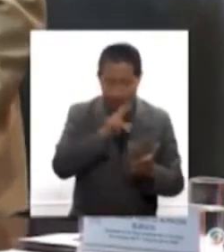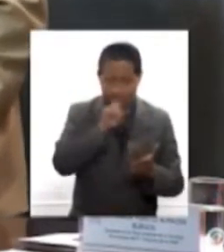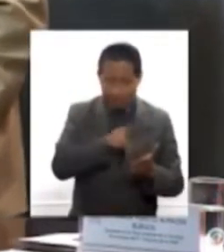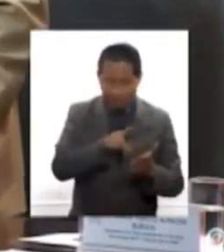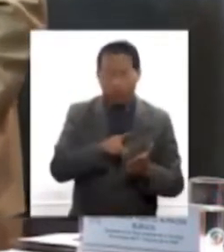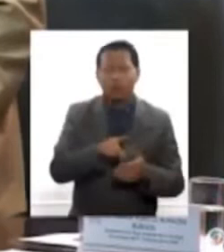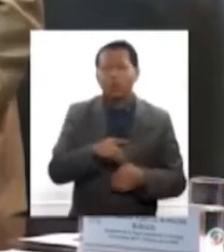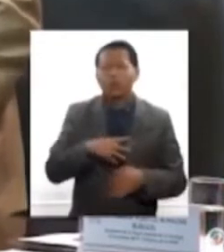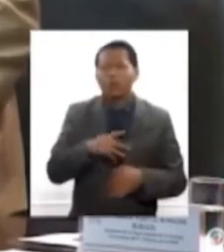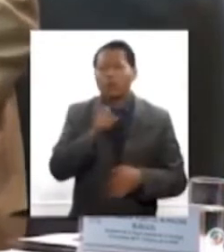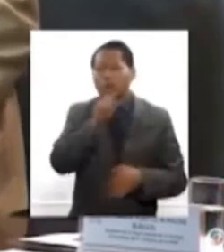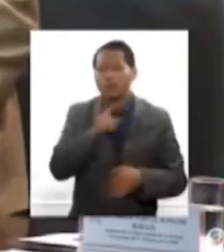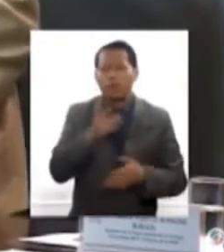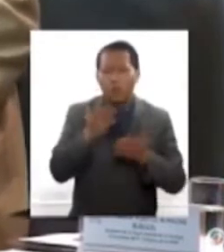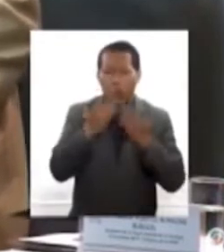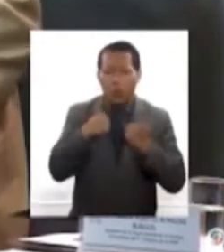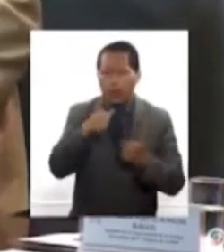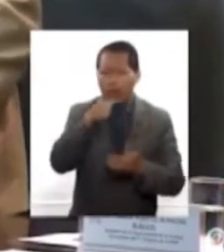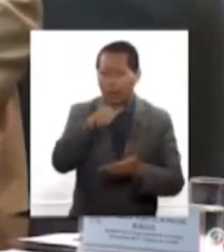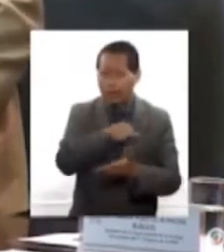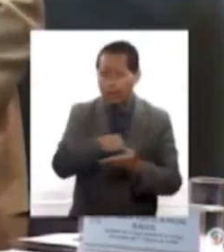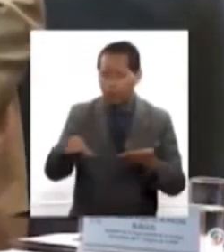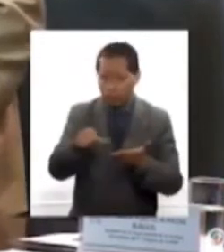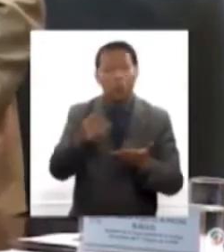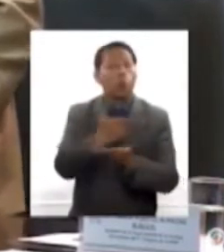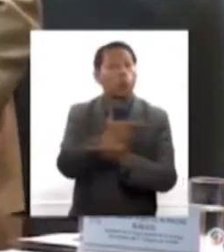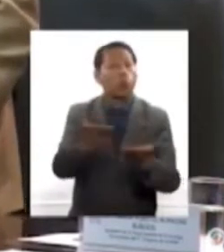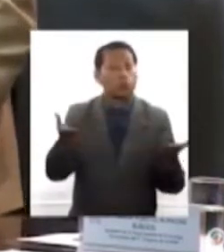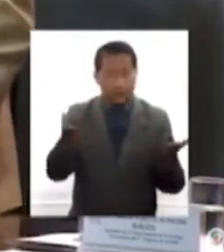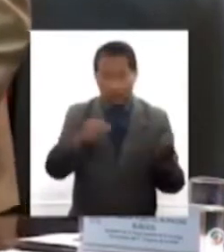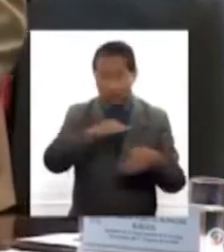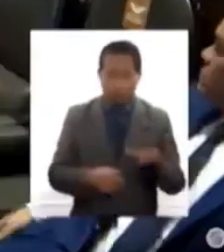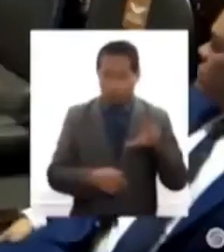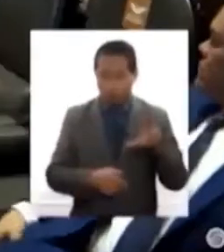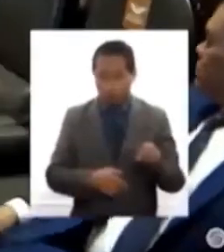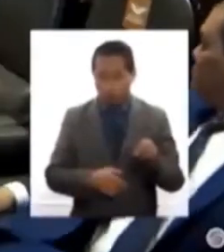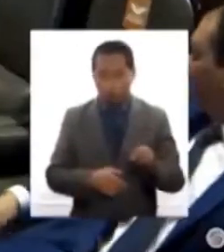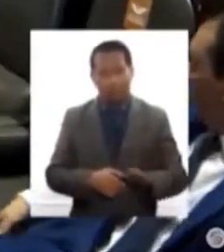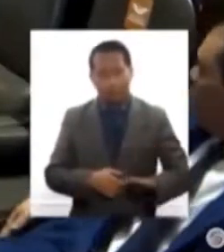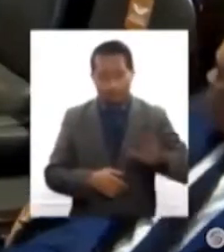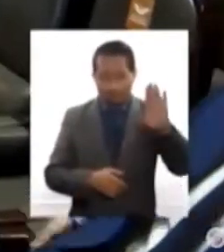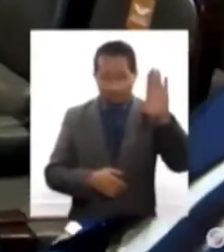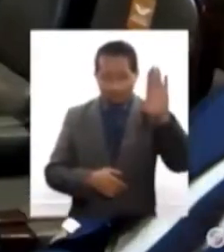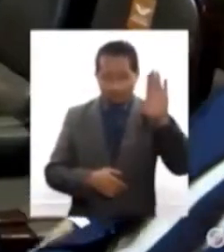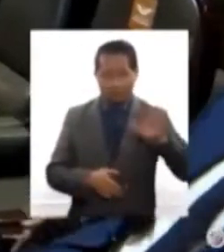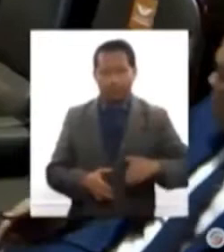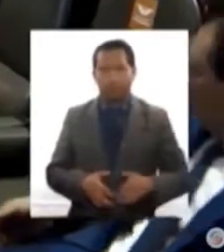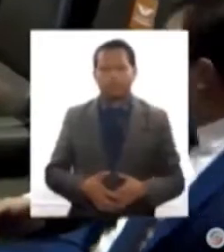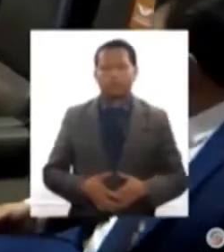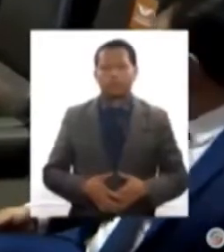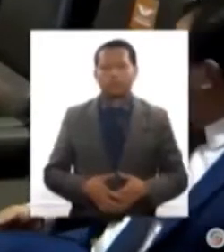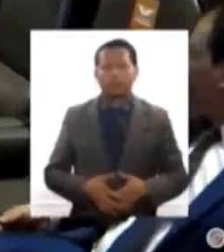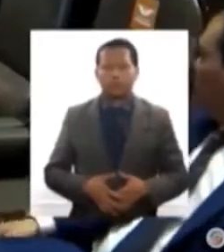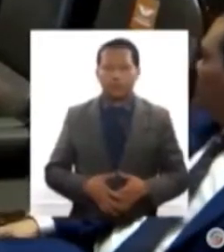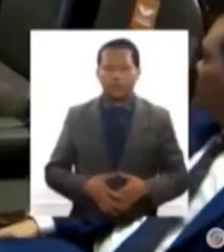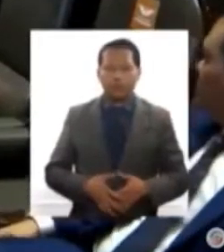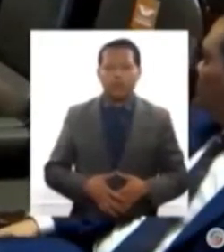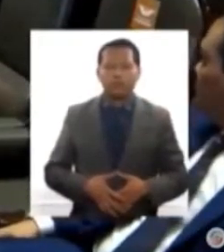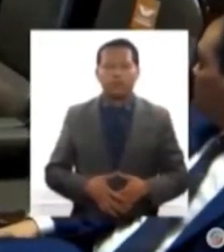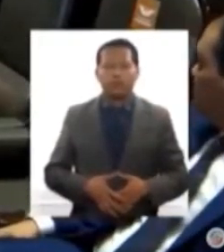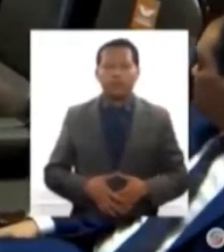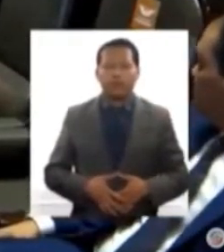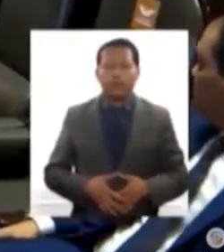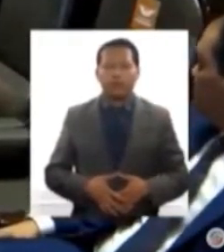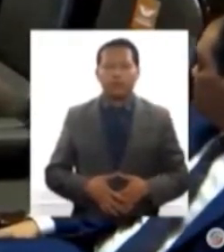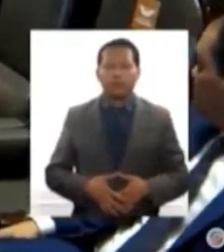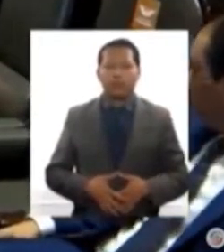pidió para el turno en el orden del día de la sesión, en el debate político, hablar y presentar eso, pero